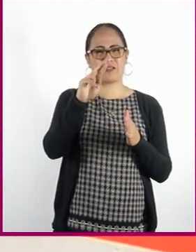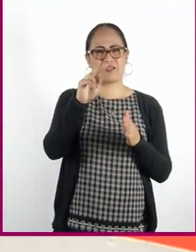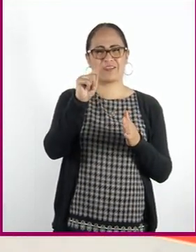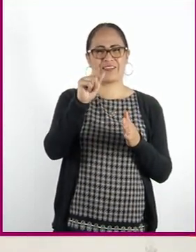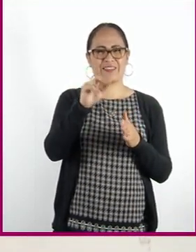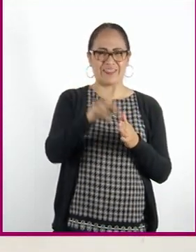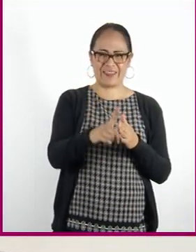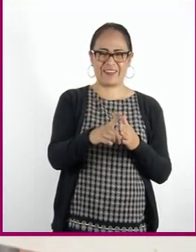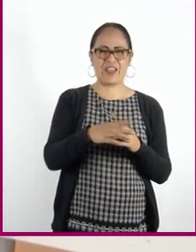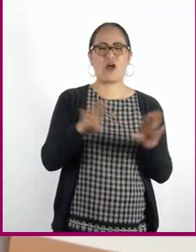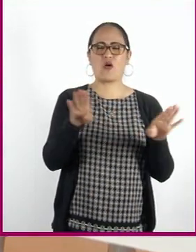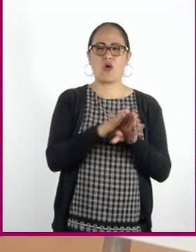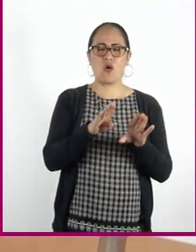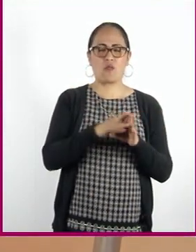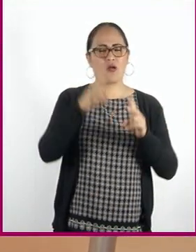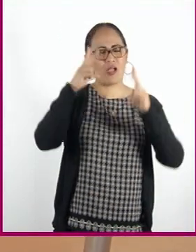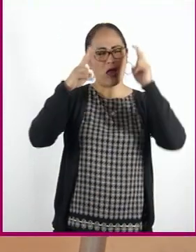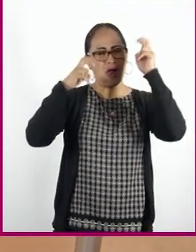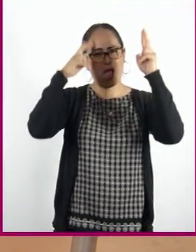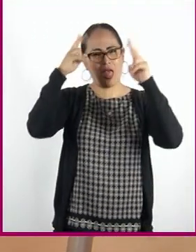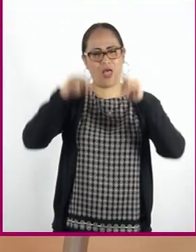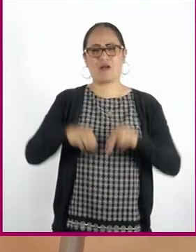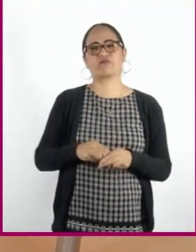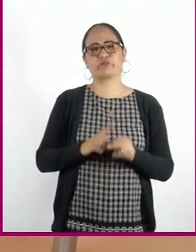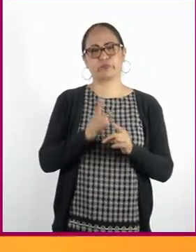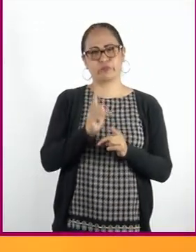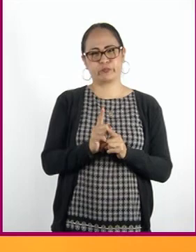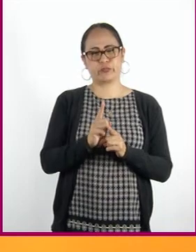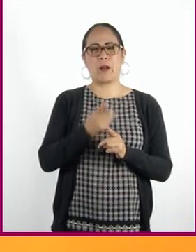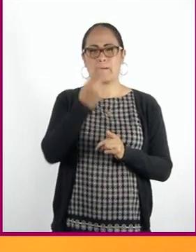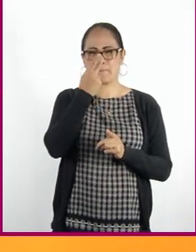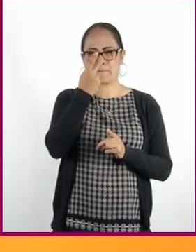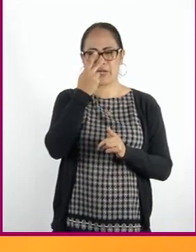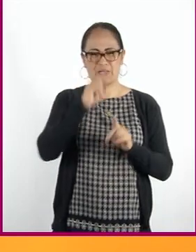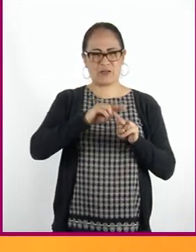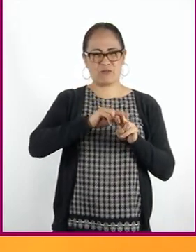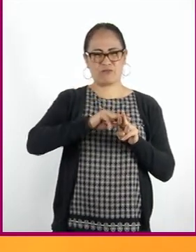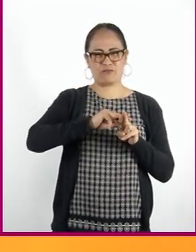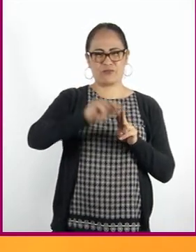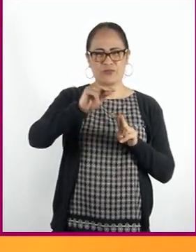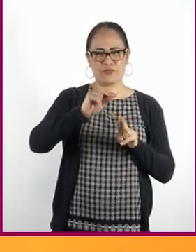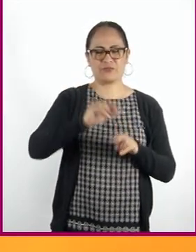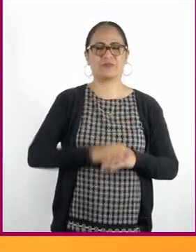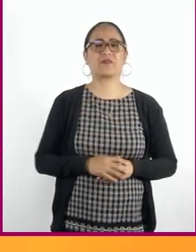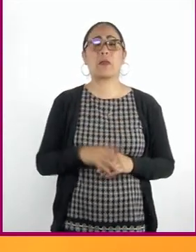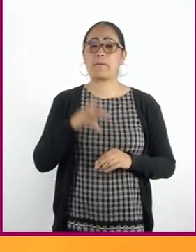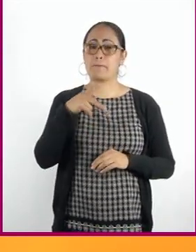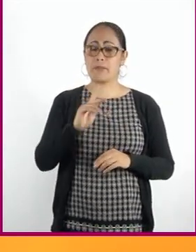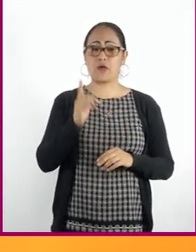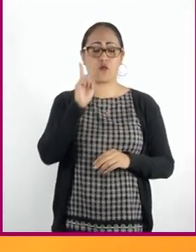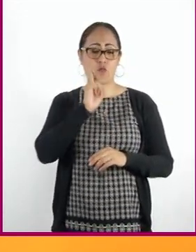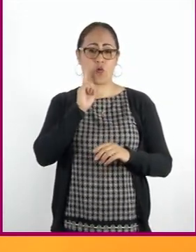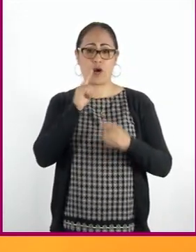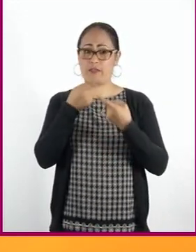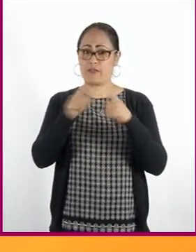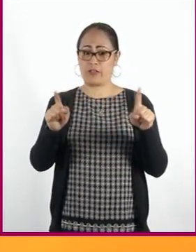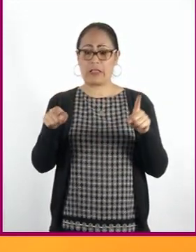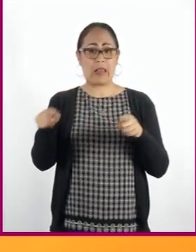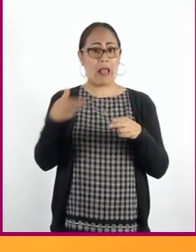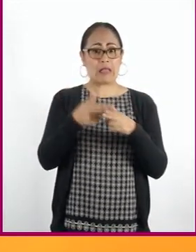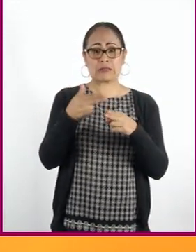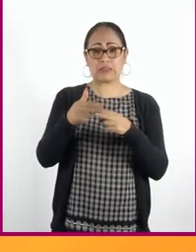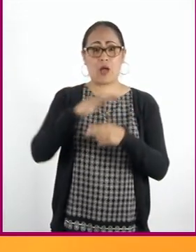sueños húmedos por las primeras eyaculaciones. Pero, a diferencia de la mujer, puede durar el resto de su